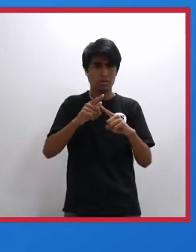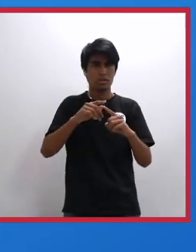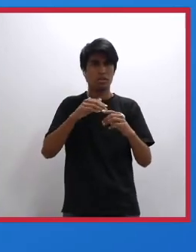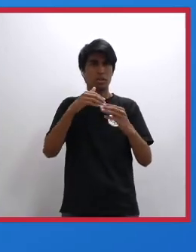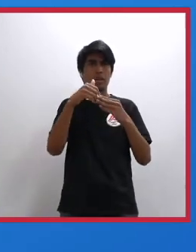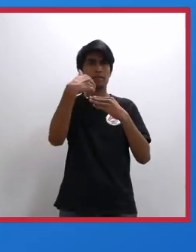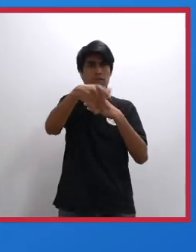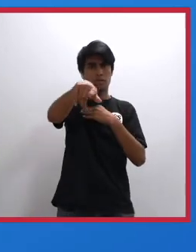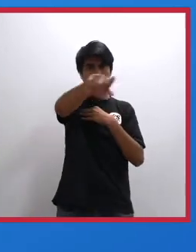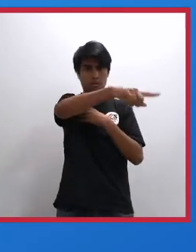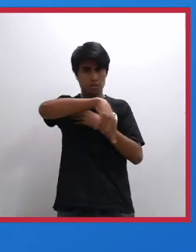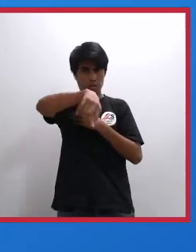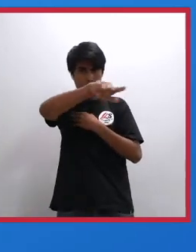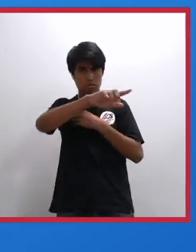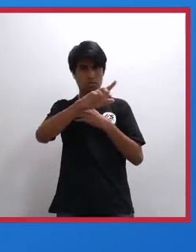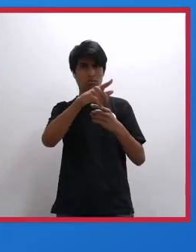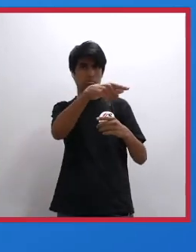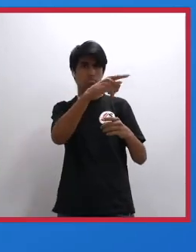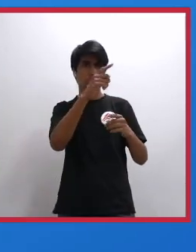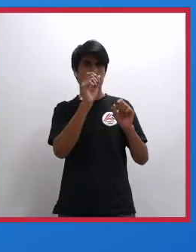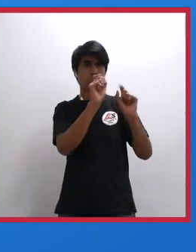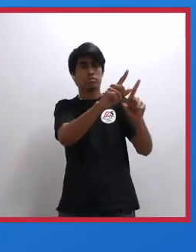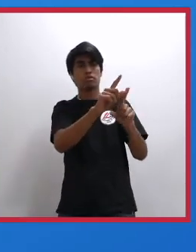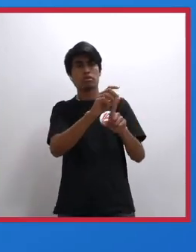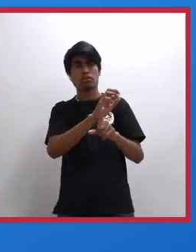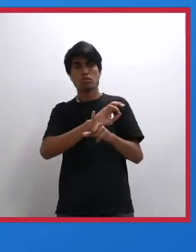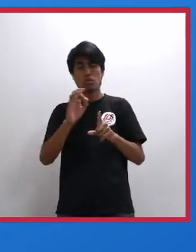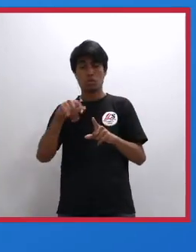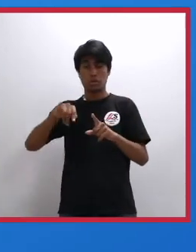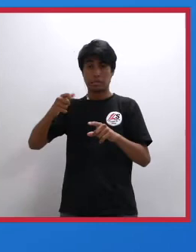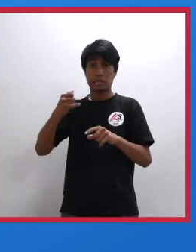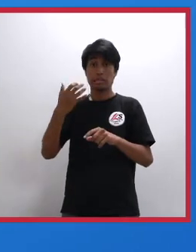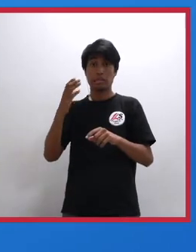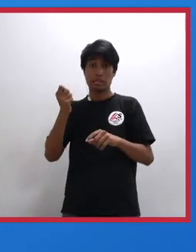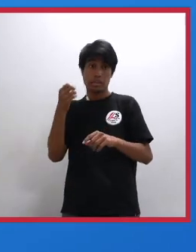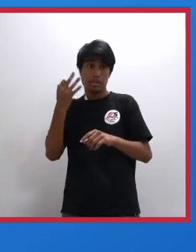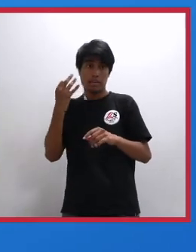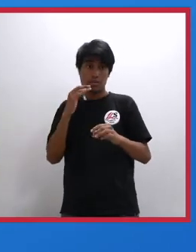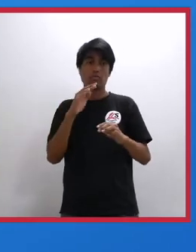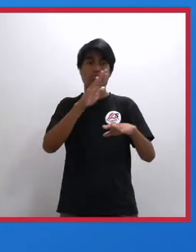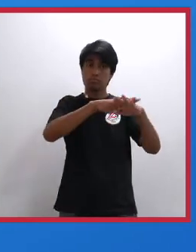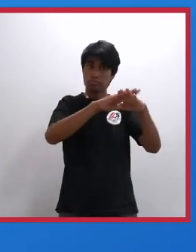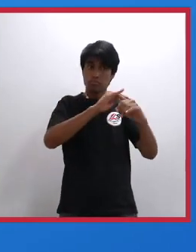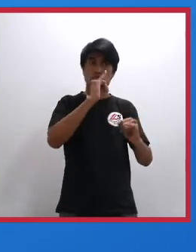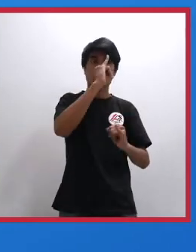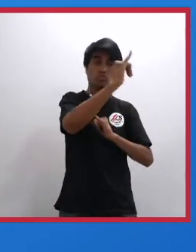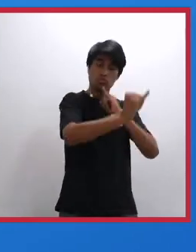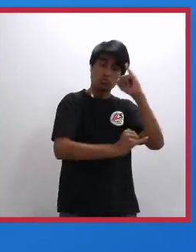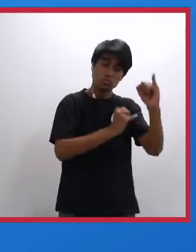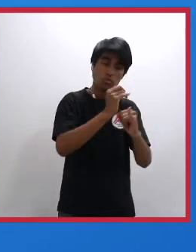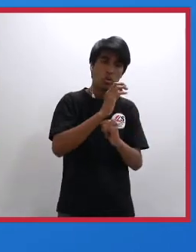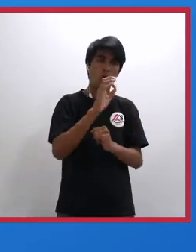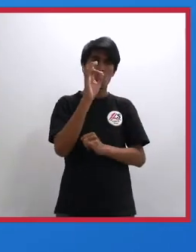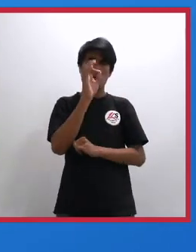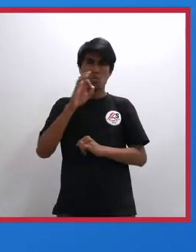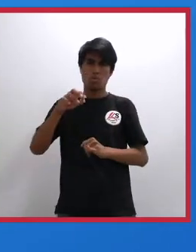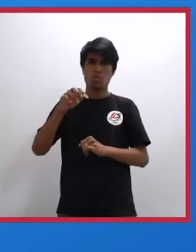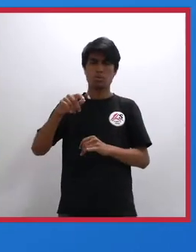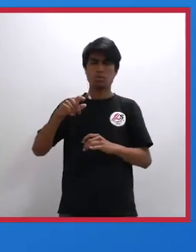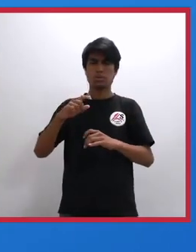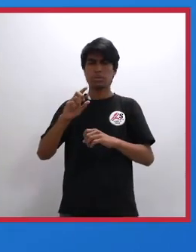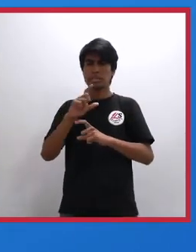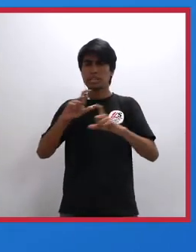JICA si hay cambios en esos planes de ejecución segura? Generalmente el plan de seguridad o el plan de